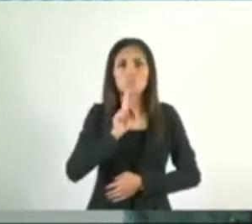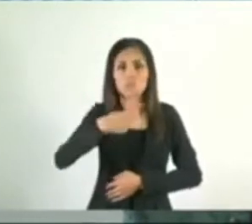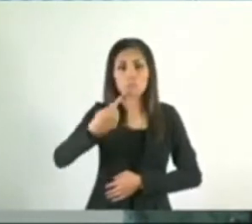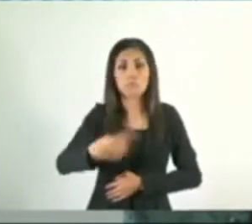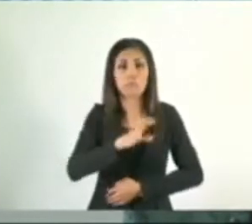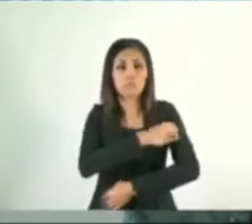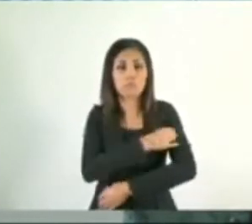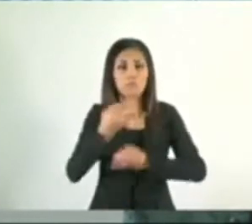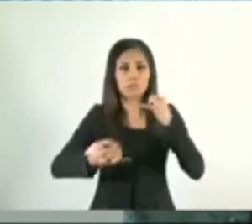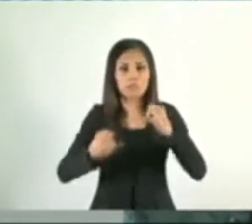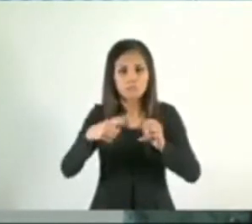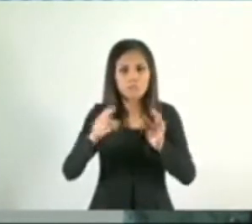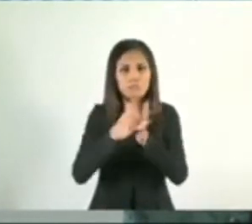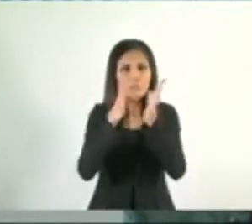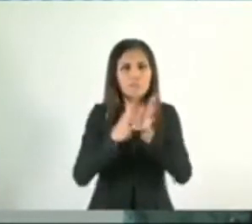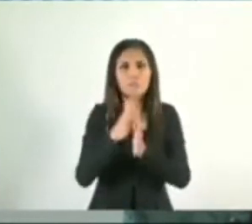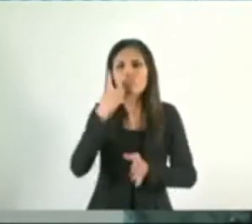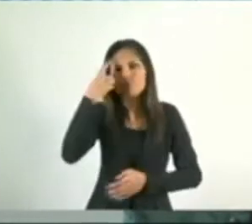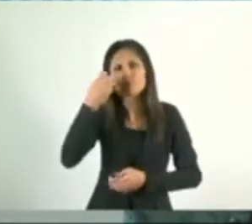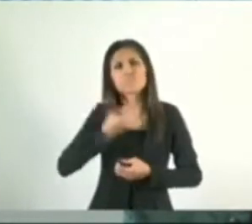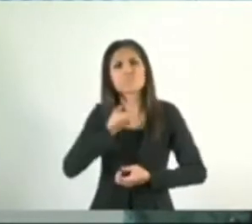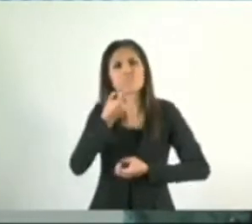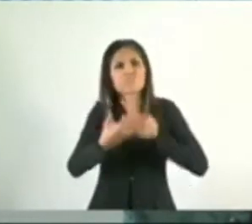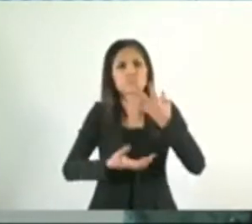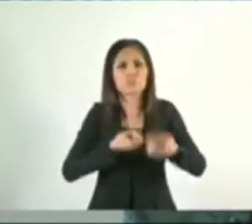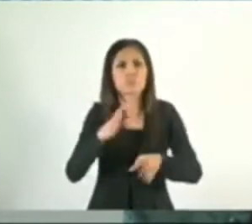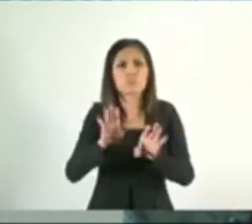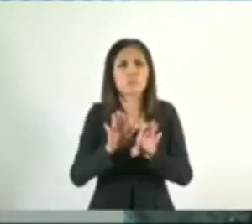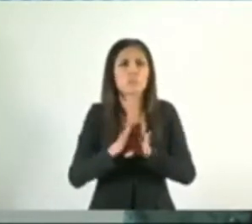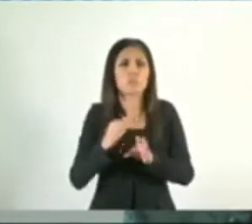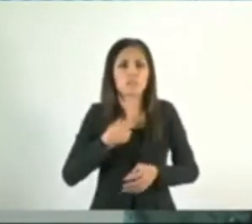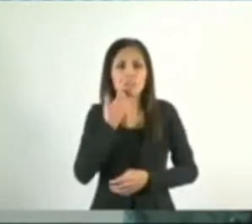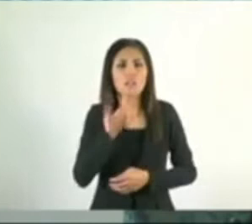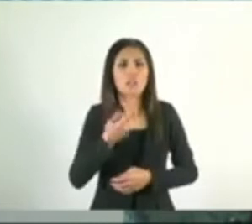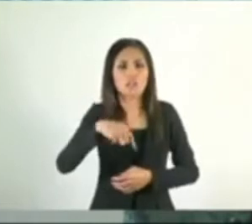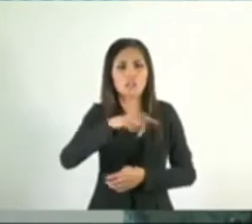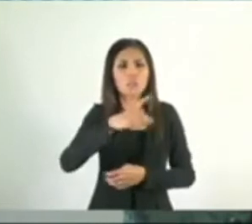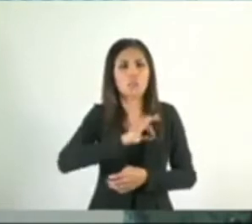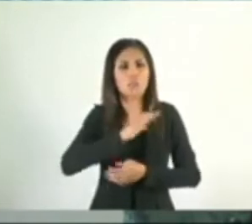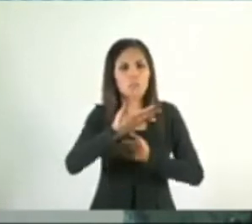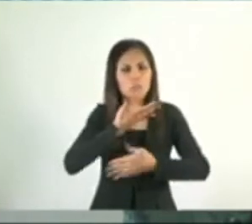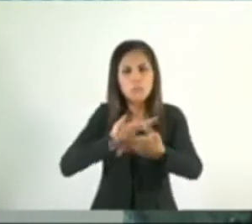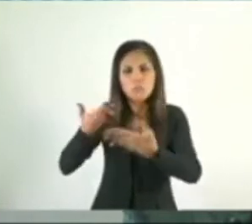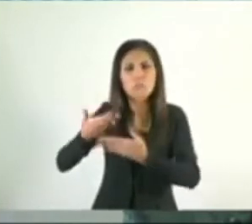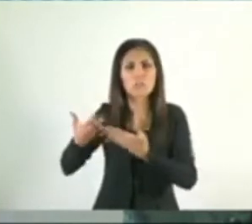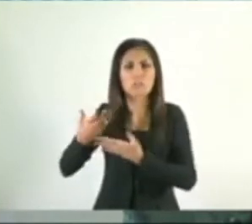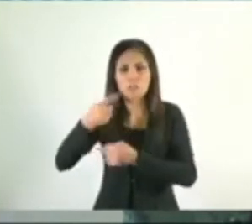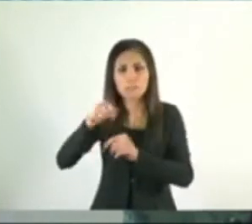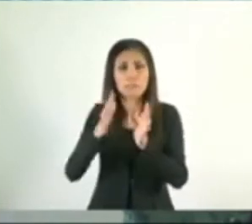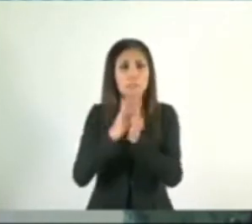participaron realizando comentarios respecto a 52 iniciativas de ley que nos fueron compartidas y